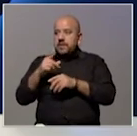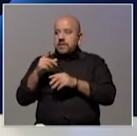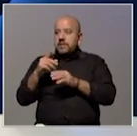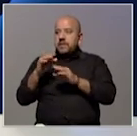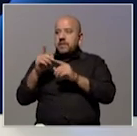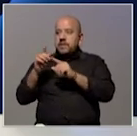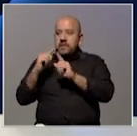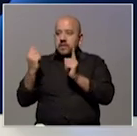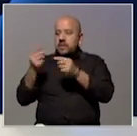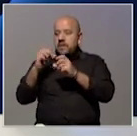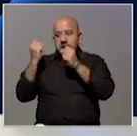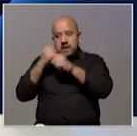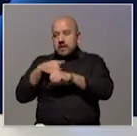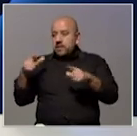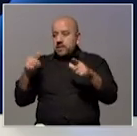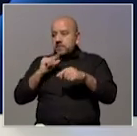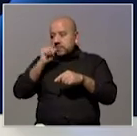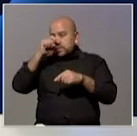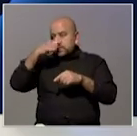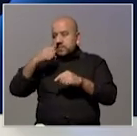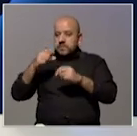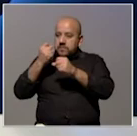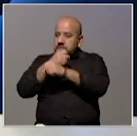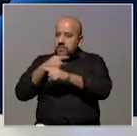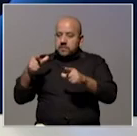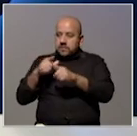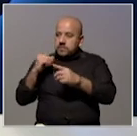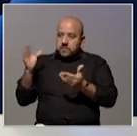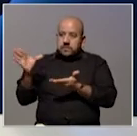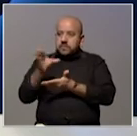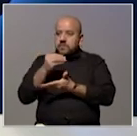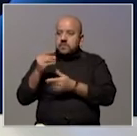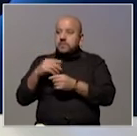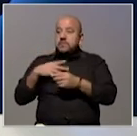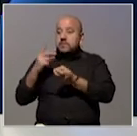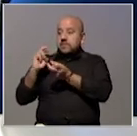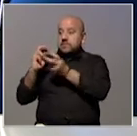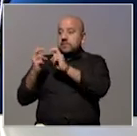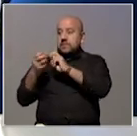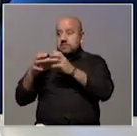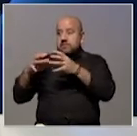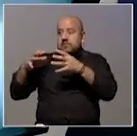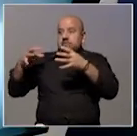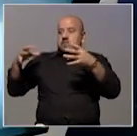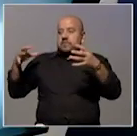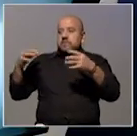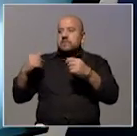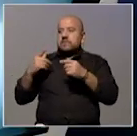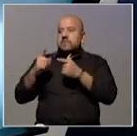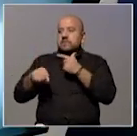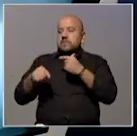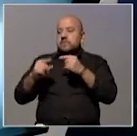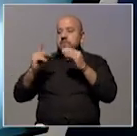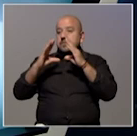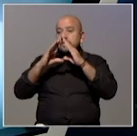una patena estaba limpio o sea se previó que aumentar el volumen por por las